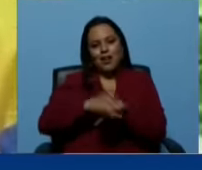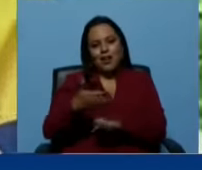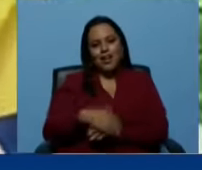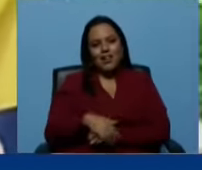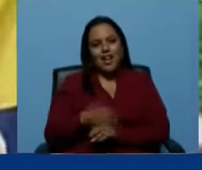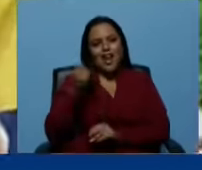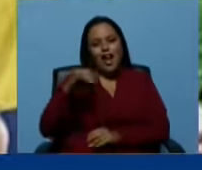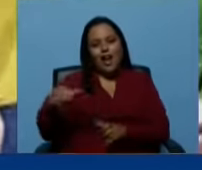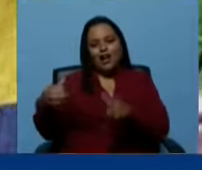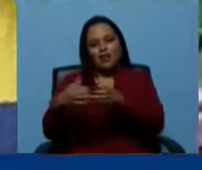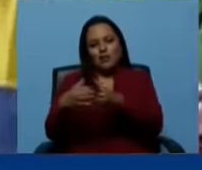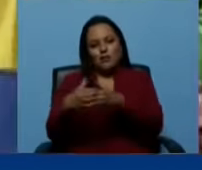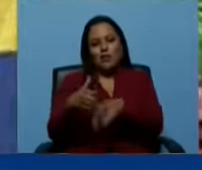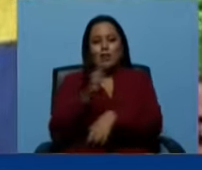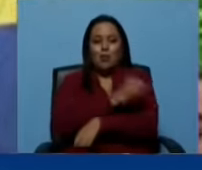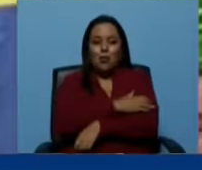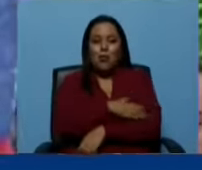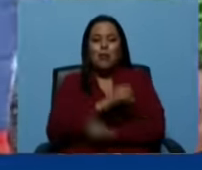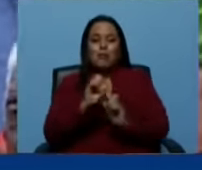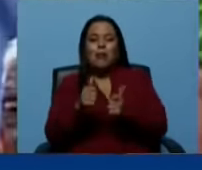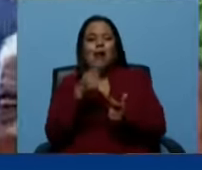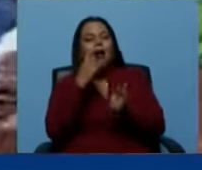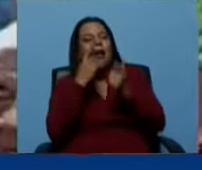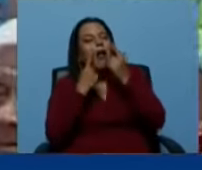un sector de la población.